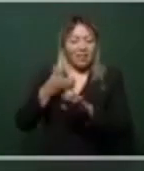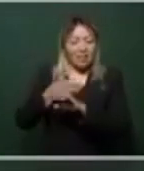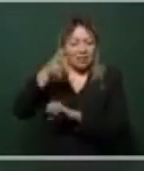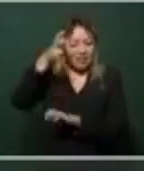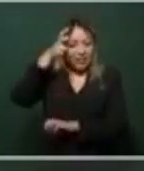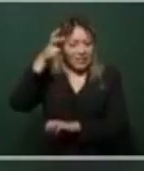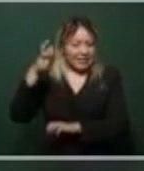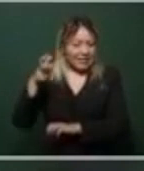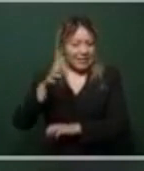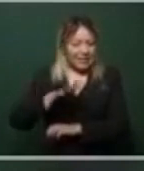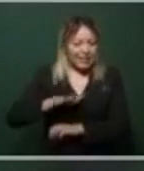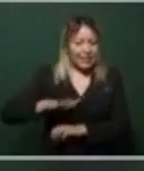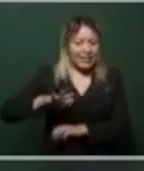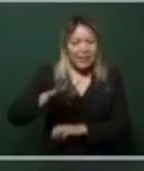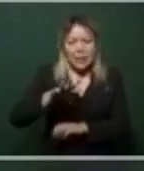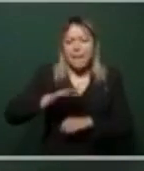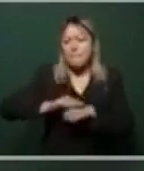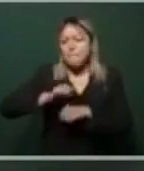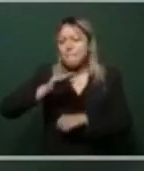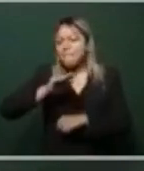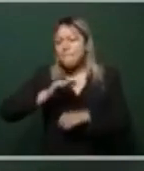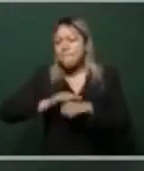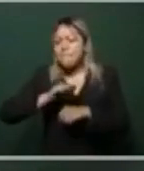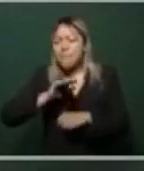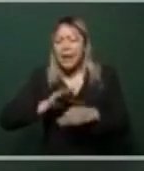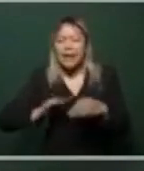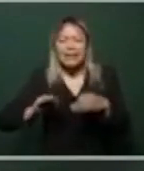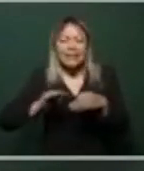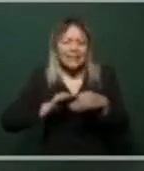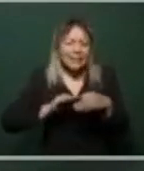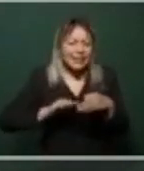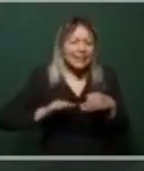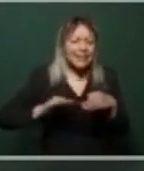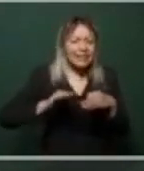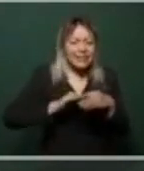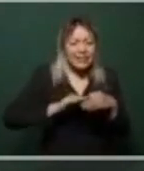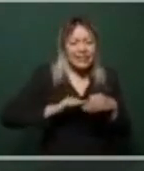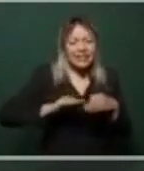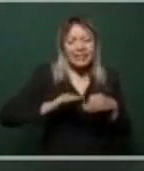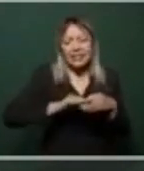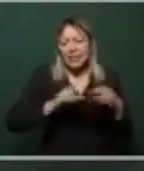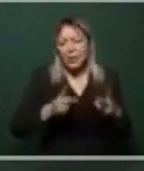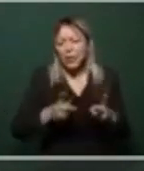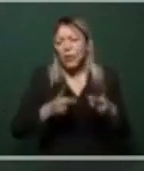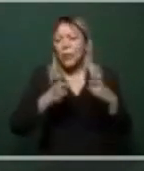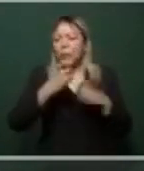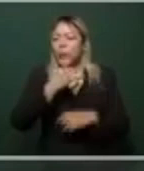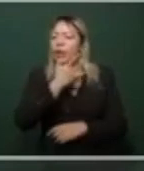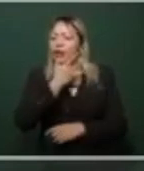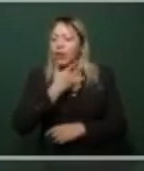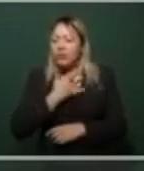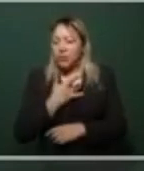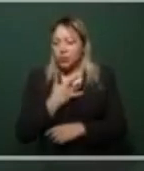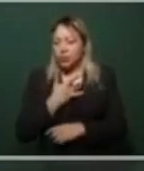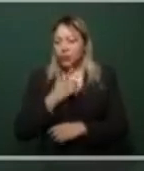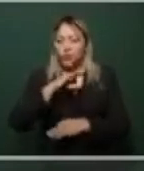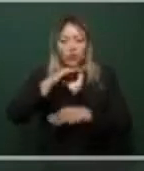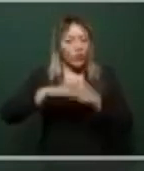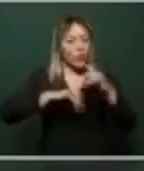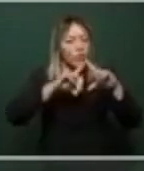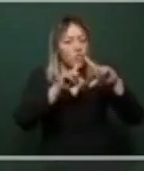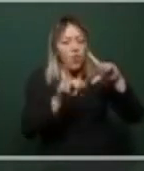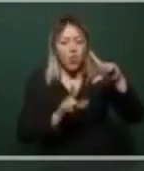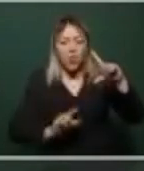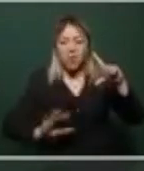con más robo de combustibles. A nivel